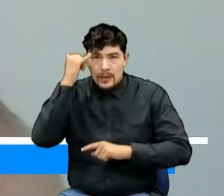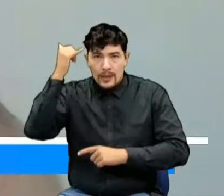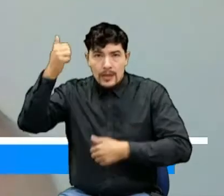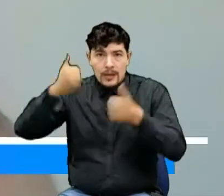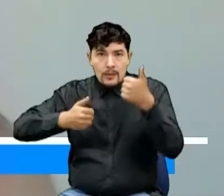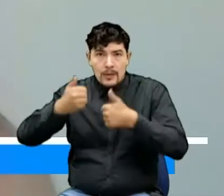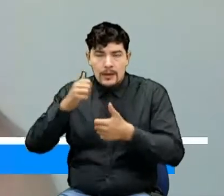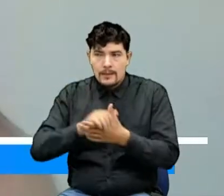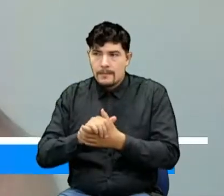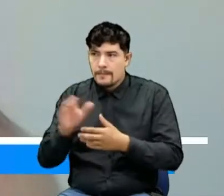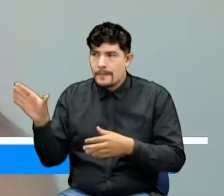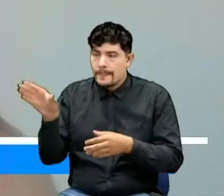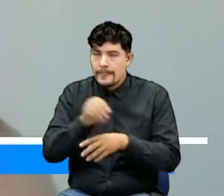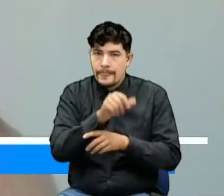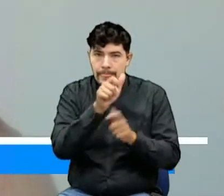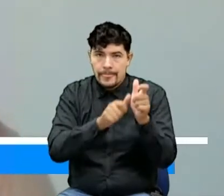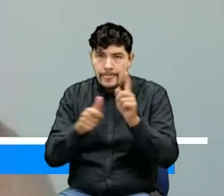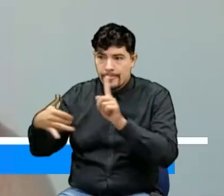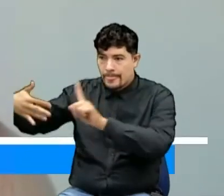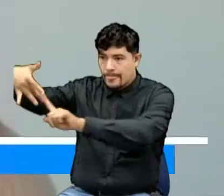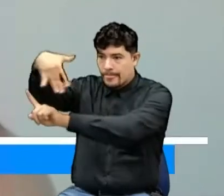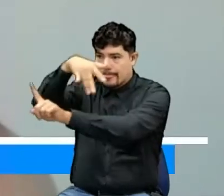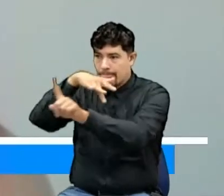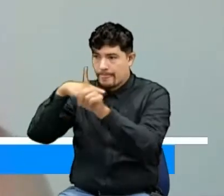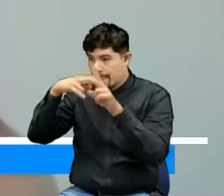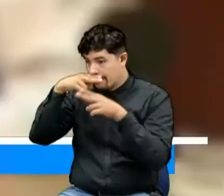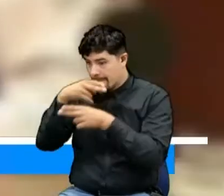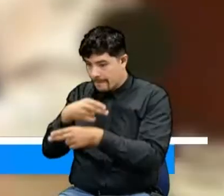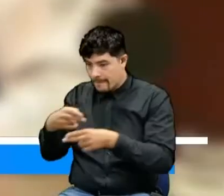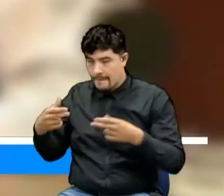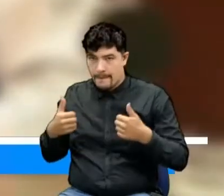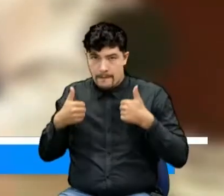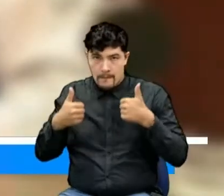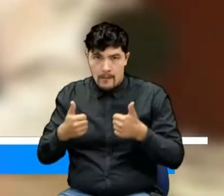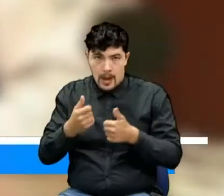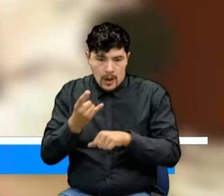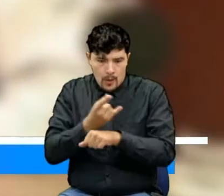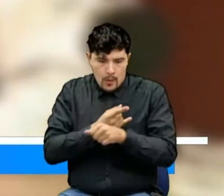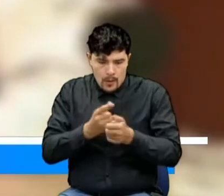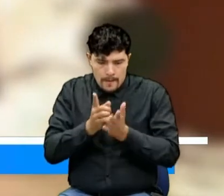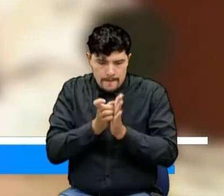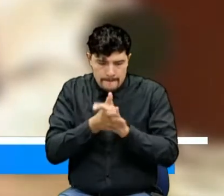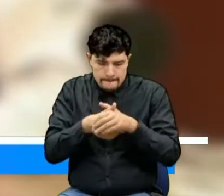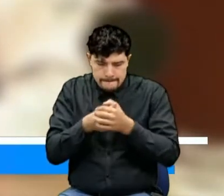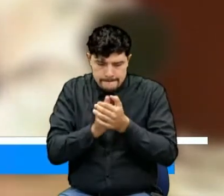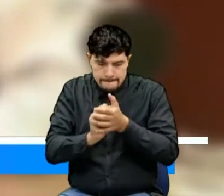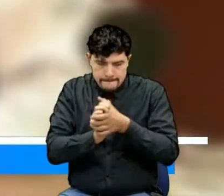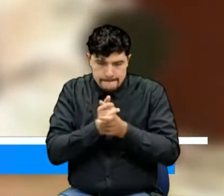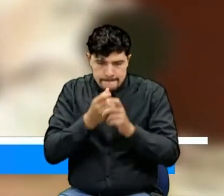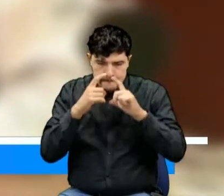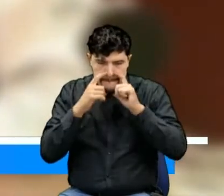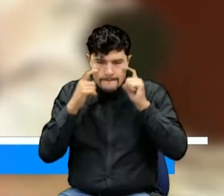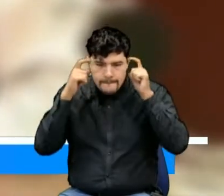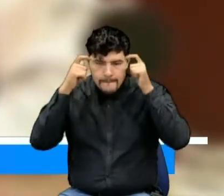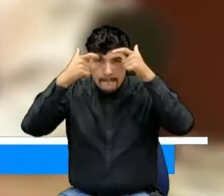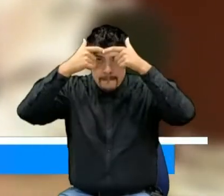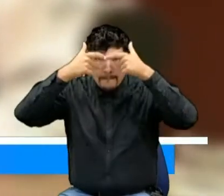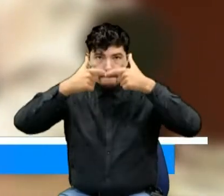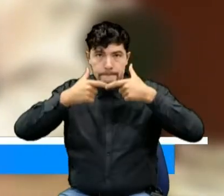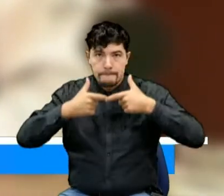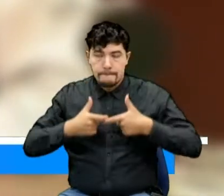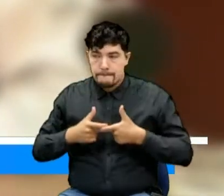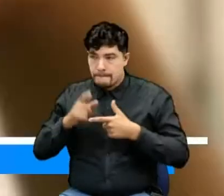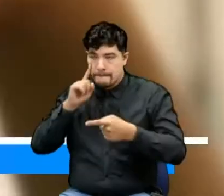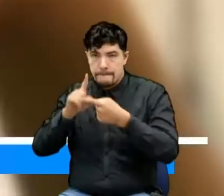las personas que estamos alrededor de estos niños hagamos un buen lavado de manos, que sea frecuente nuestro uso de mascarilla